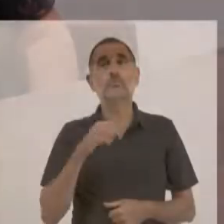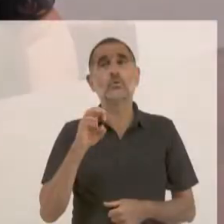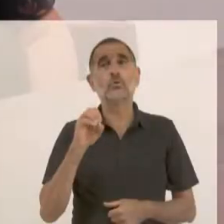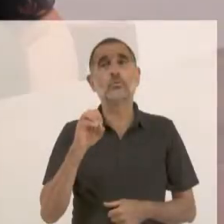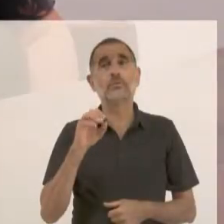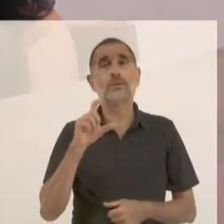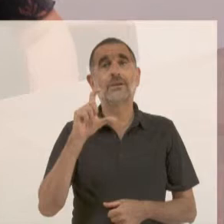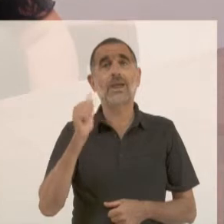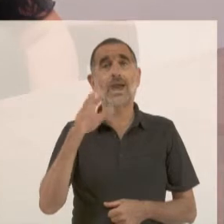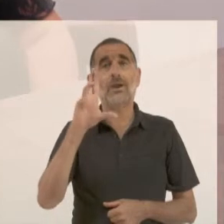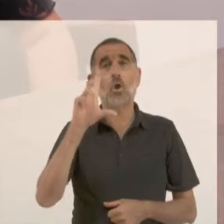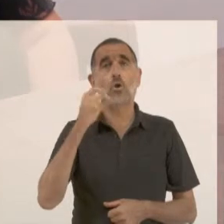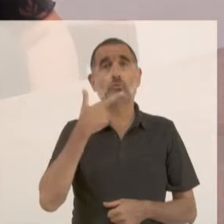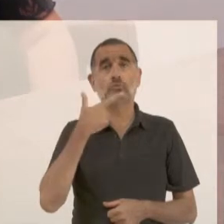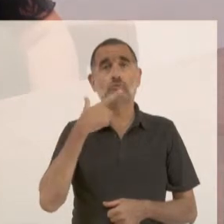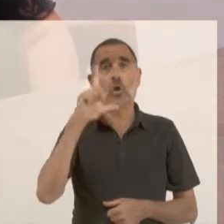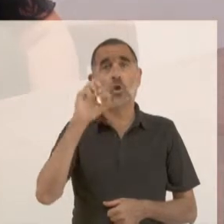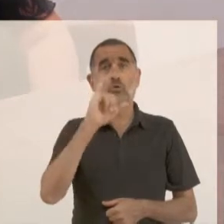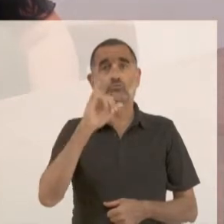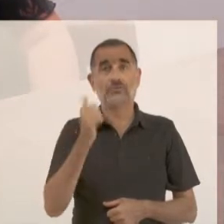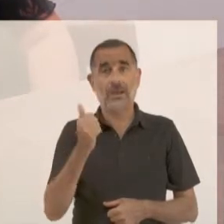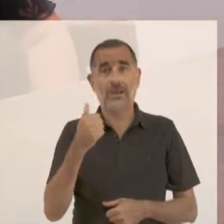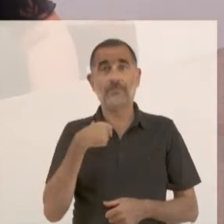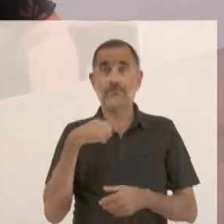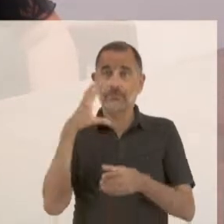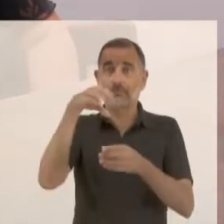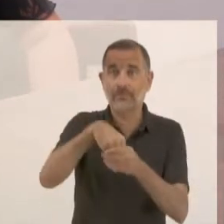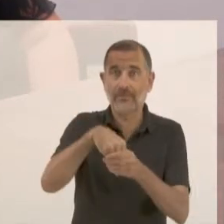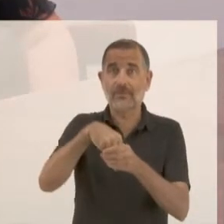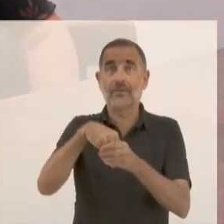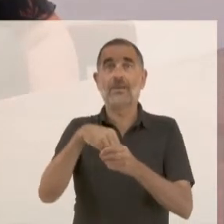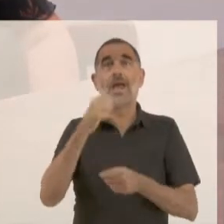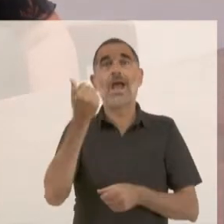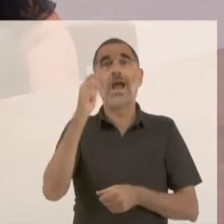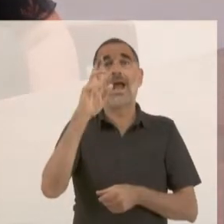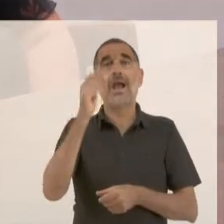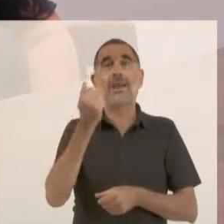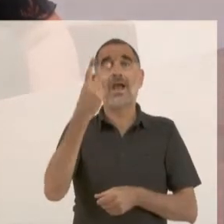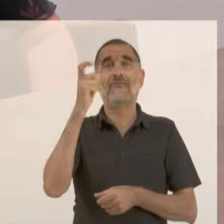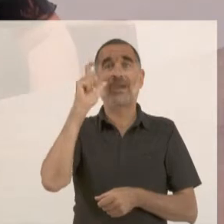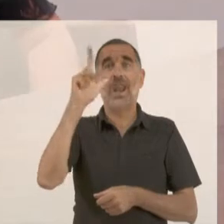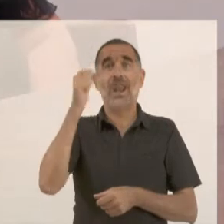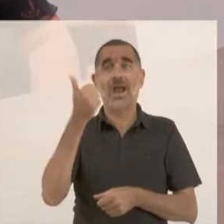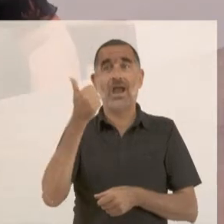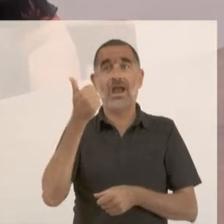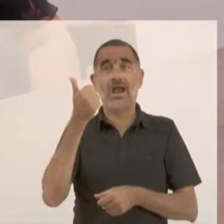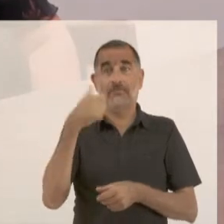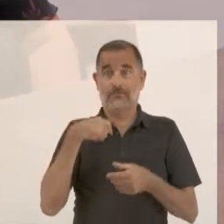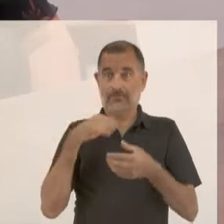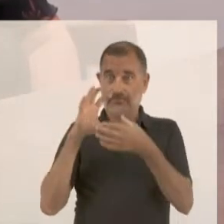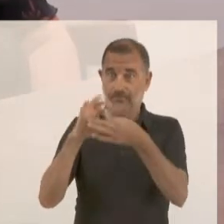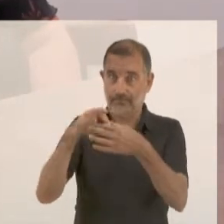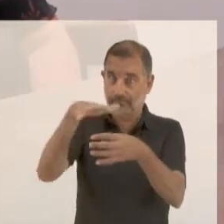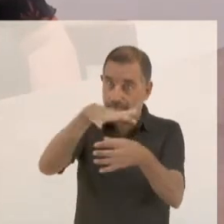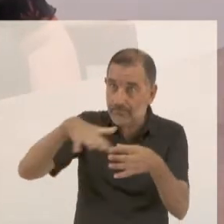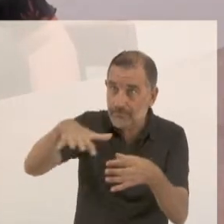Mi nombre es Carlos Loza, pertenezco a la comunidad rural Arabela del pueblo Nación Comechingón, que está ubicada en el paraje Dolores de San